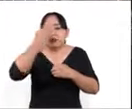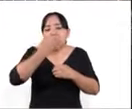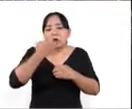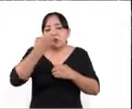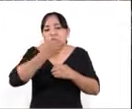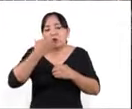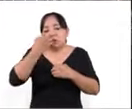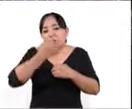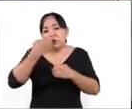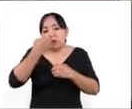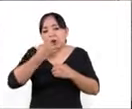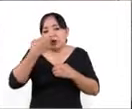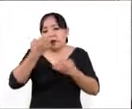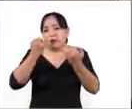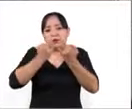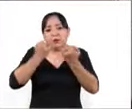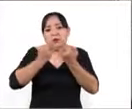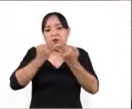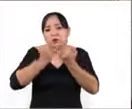daños en mampostería.